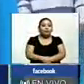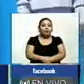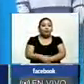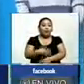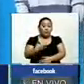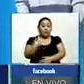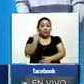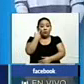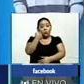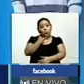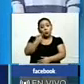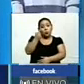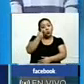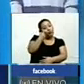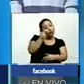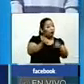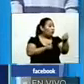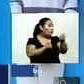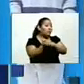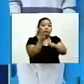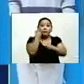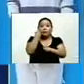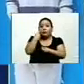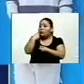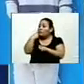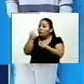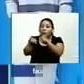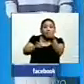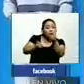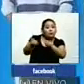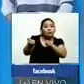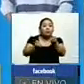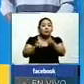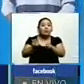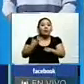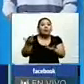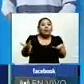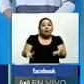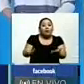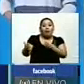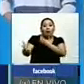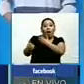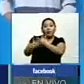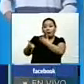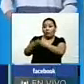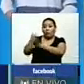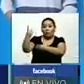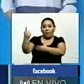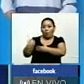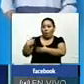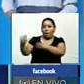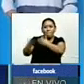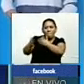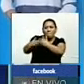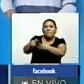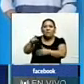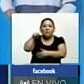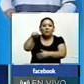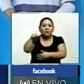Nos encontrábamos realizando un patrullaje preventivo, por medio de una denuncia ciudadana fuimos alertados de